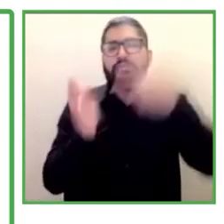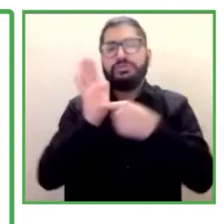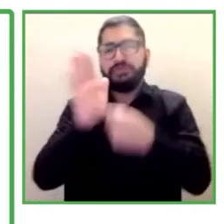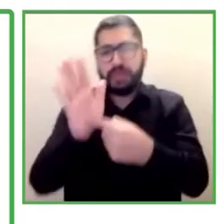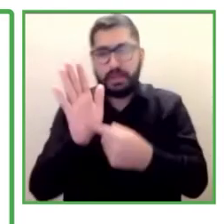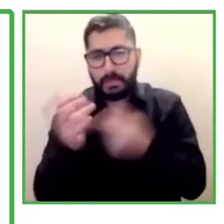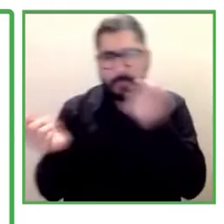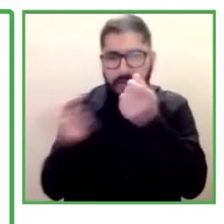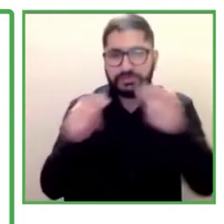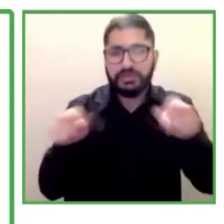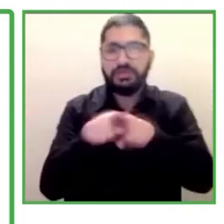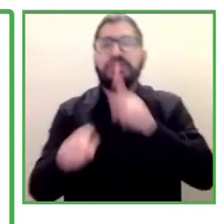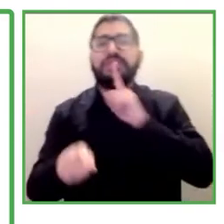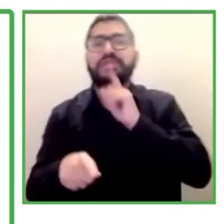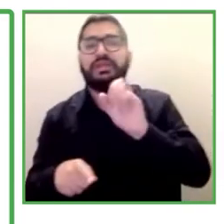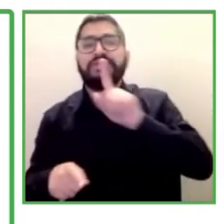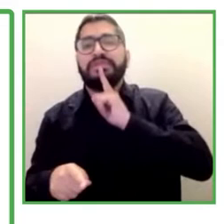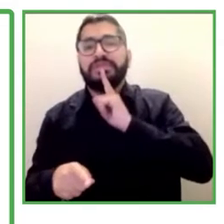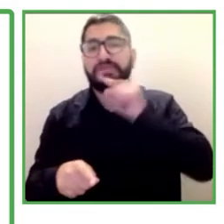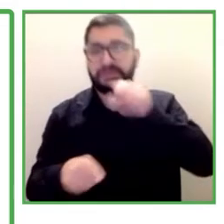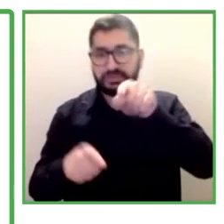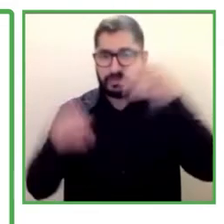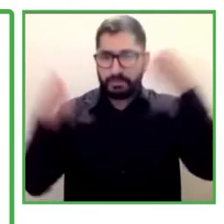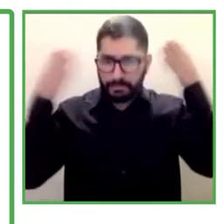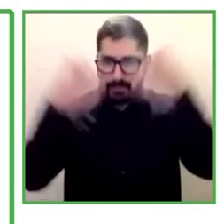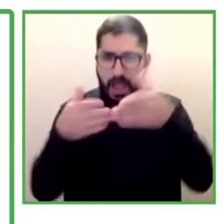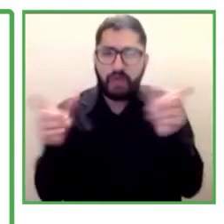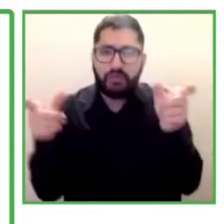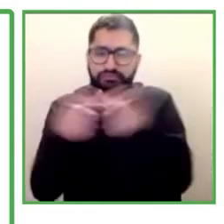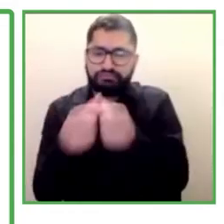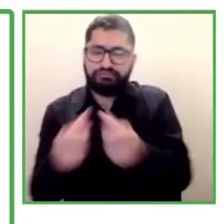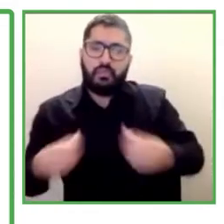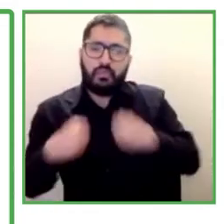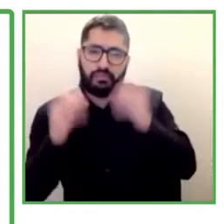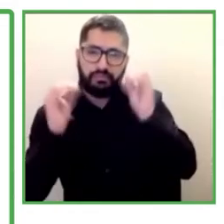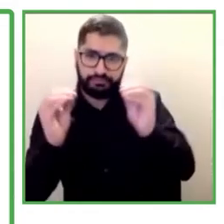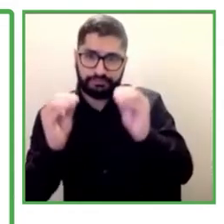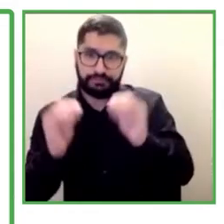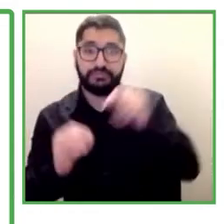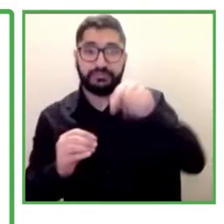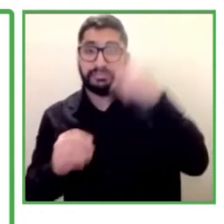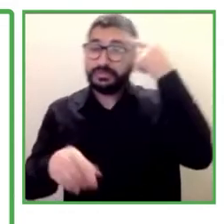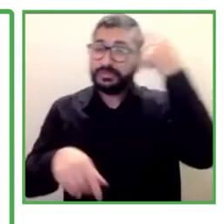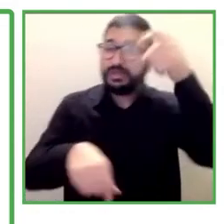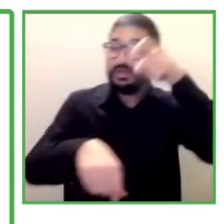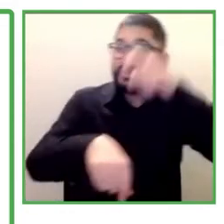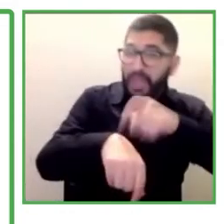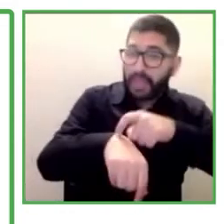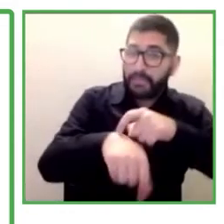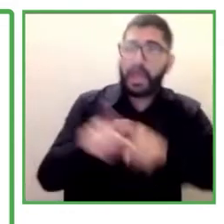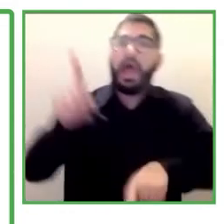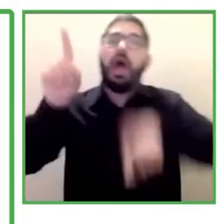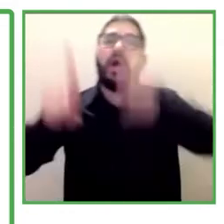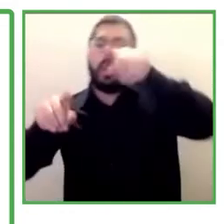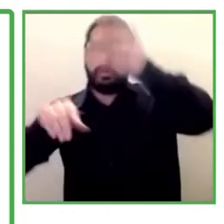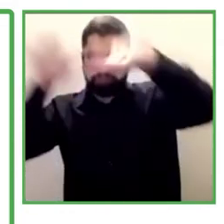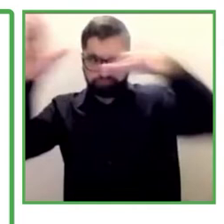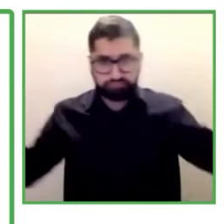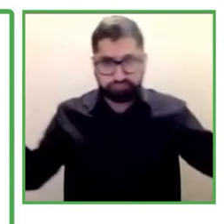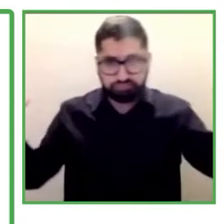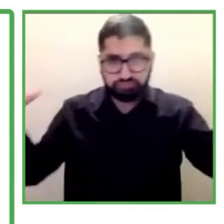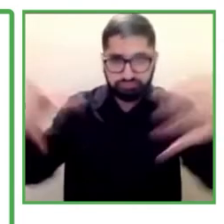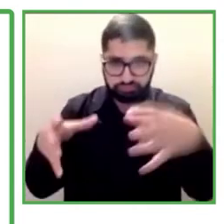era más controlable, y además si tenemos en cuenta que en algunas convocatorias han llegado a presentar hasta 4.000